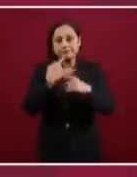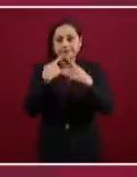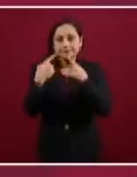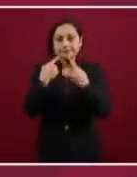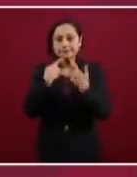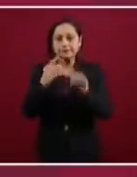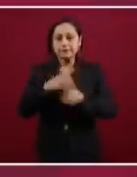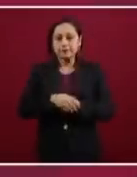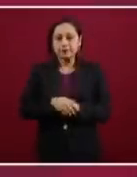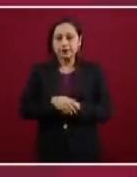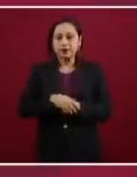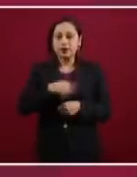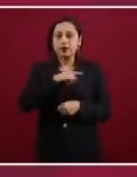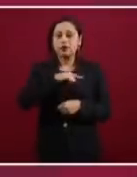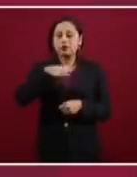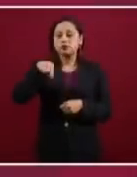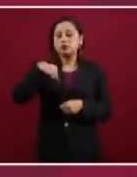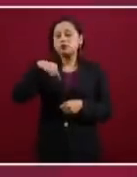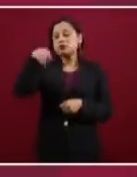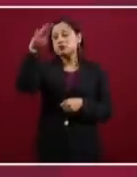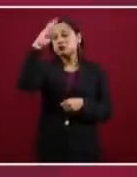echar a andar